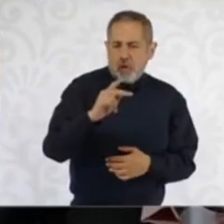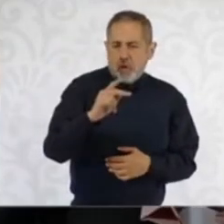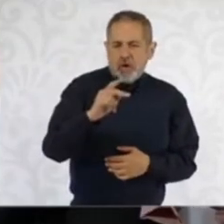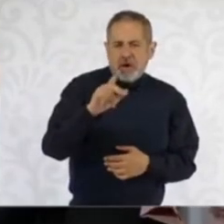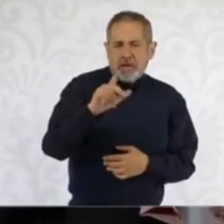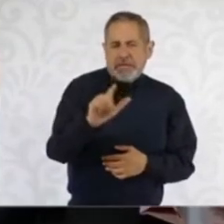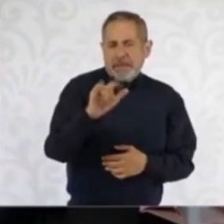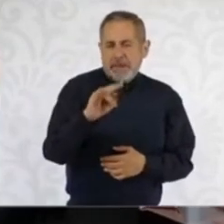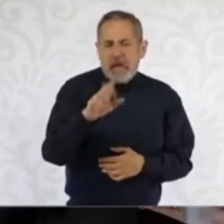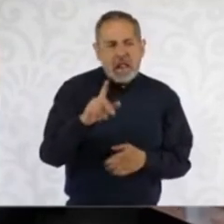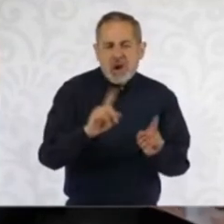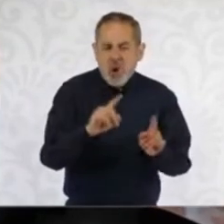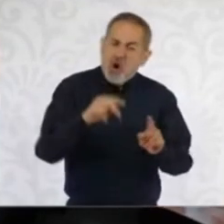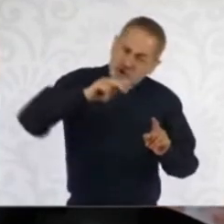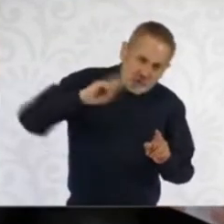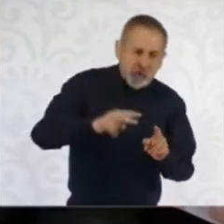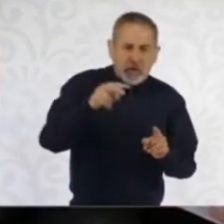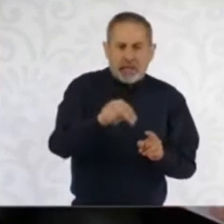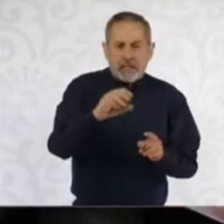y empresas de la nación.